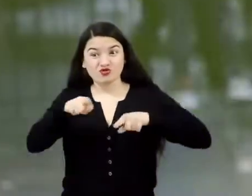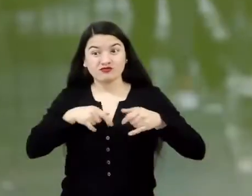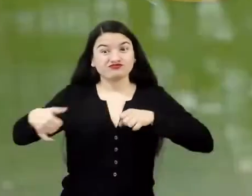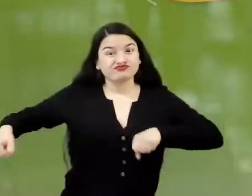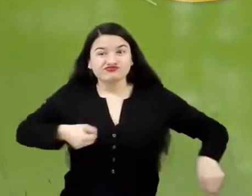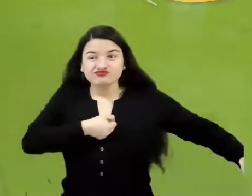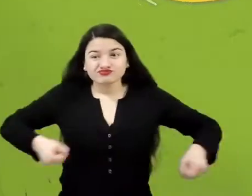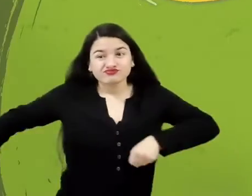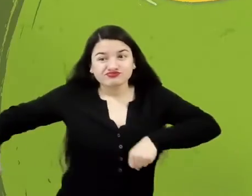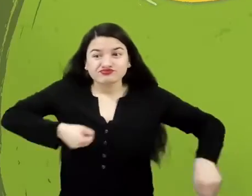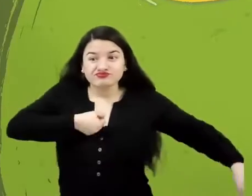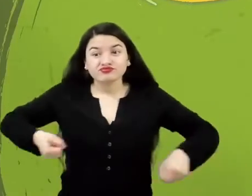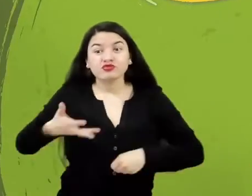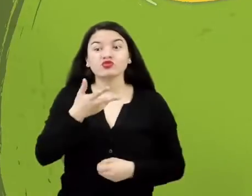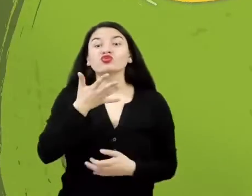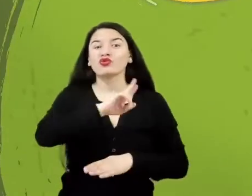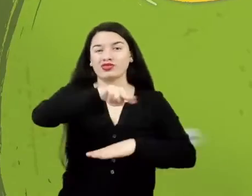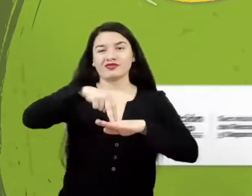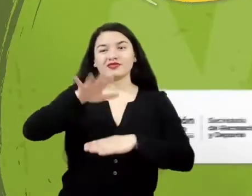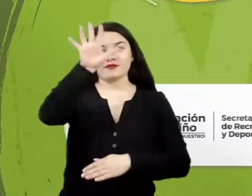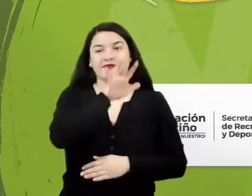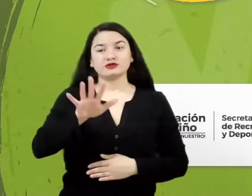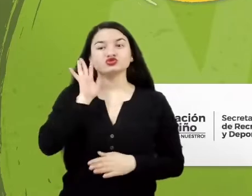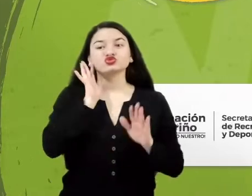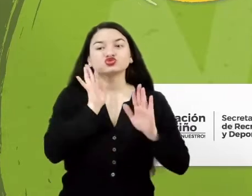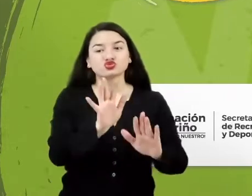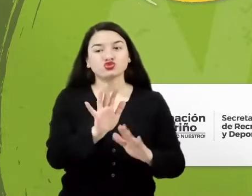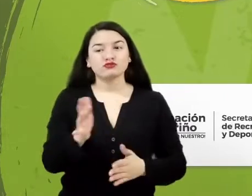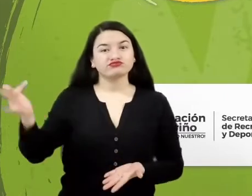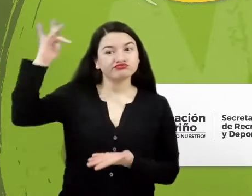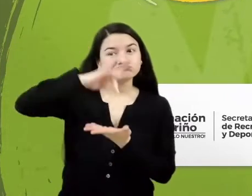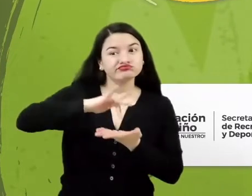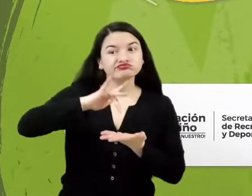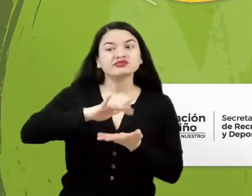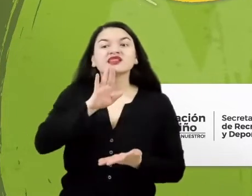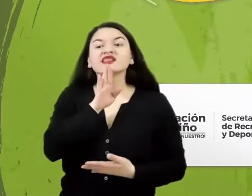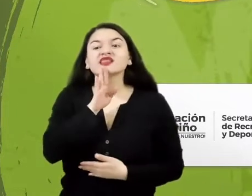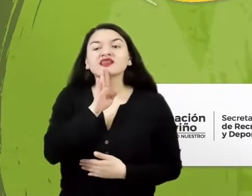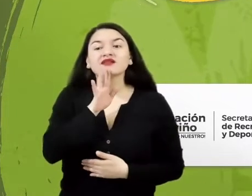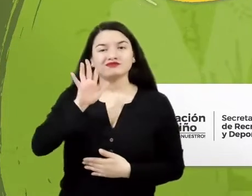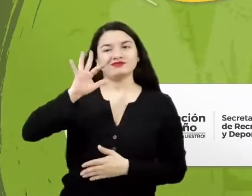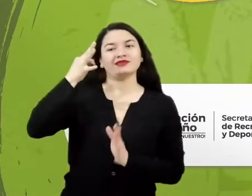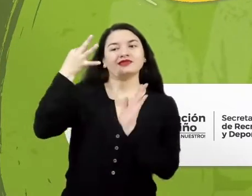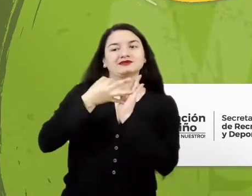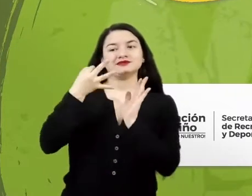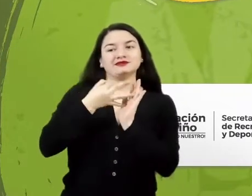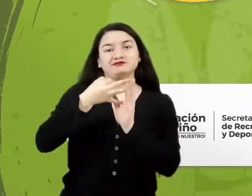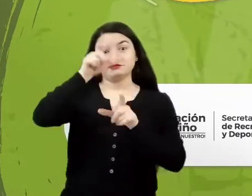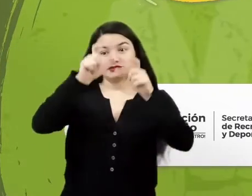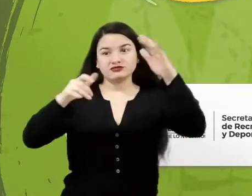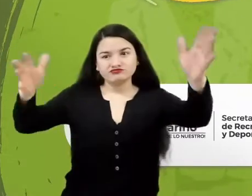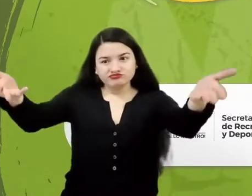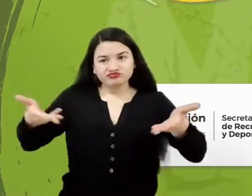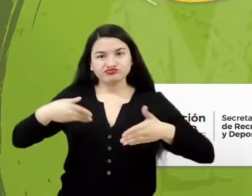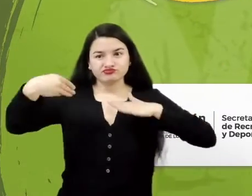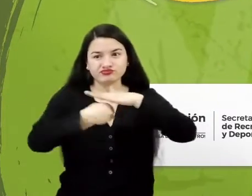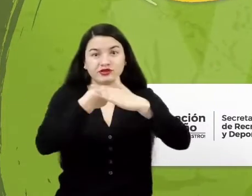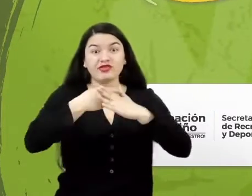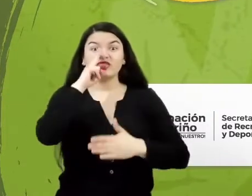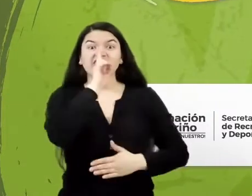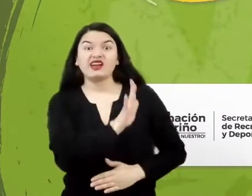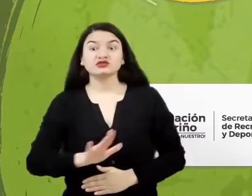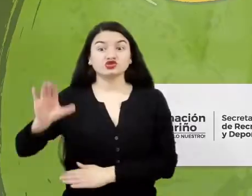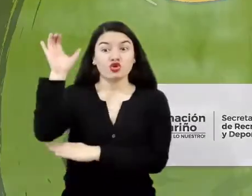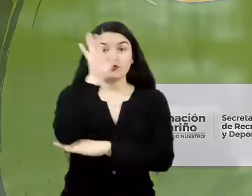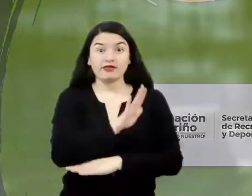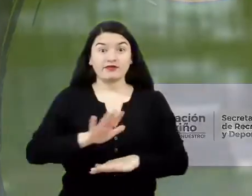invitándolos a participar de la sexta edición de la competencia ciclística más importante del suroccidente colombiano, que contará con la presencia de más